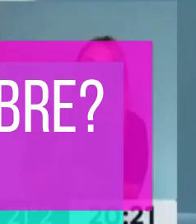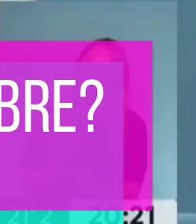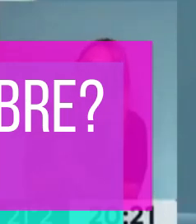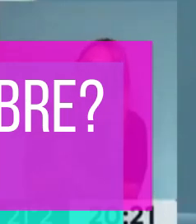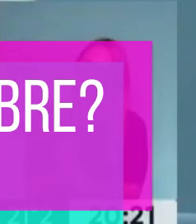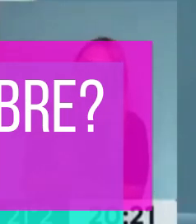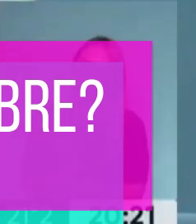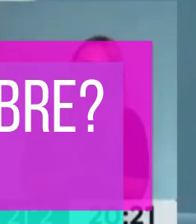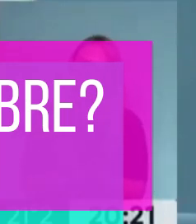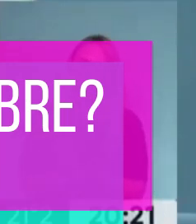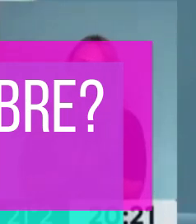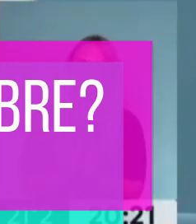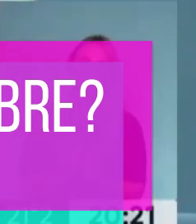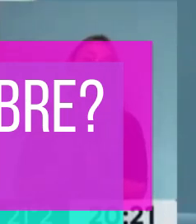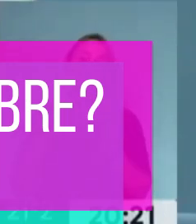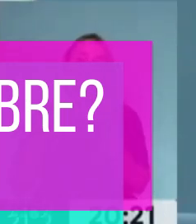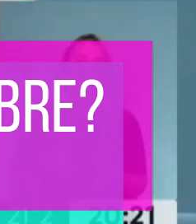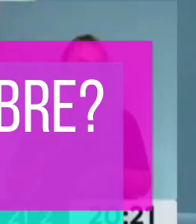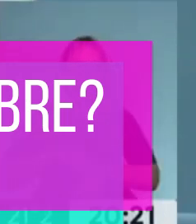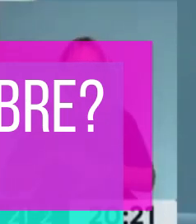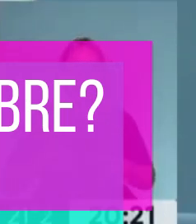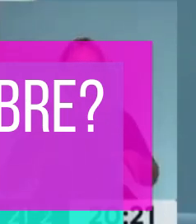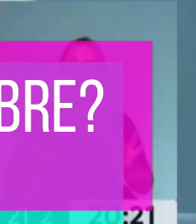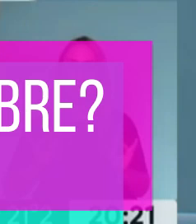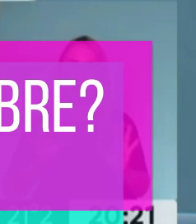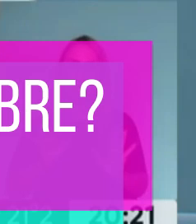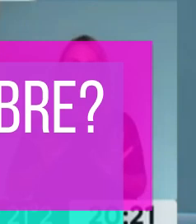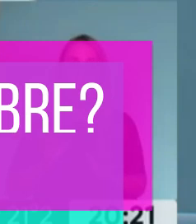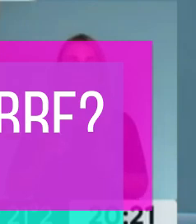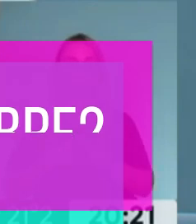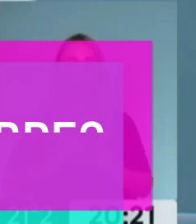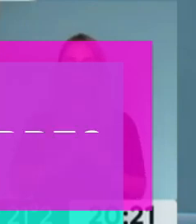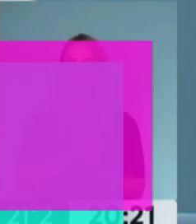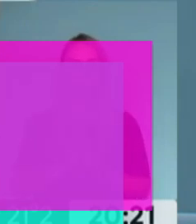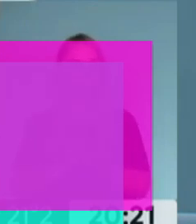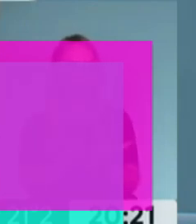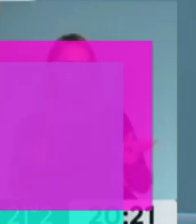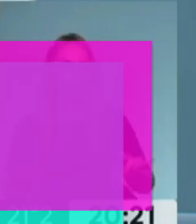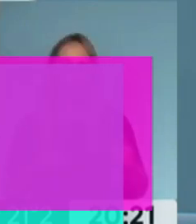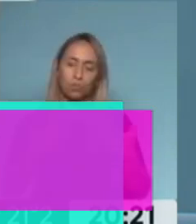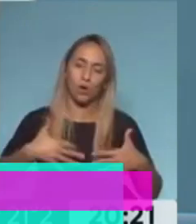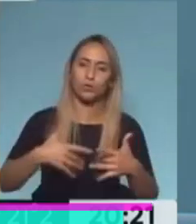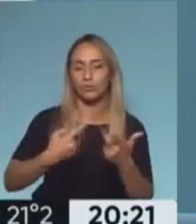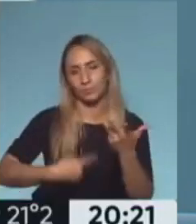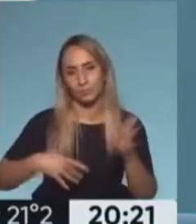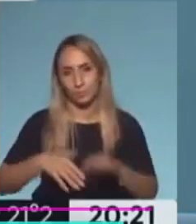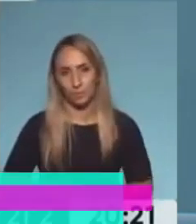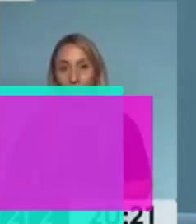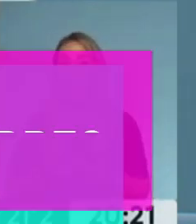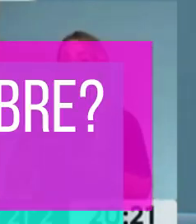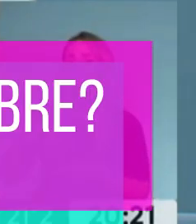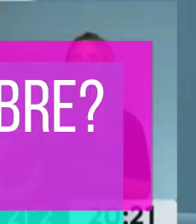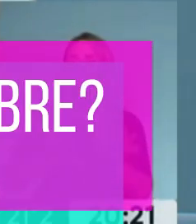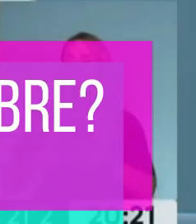similar a los otros 3 bonos dados este año. Es decir, será extraordinario y beneficiaría solo a sectores a los que tienen